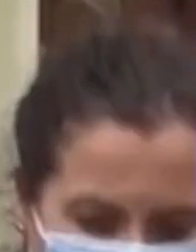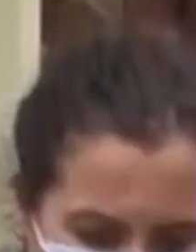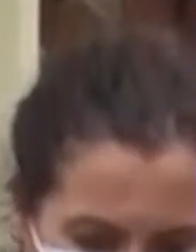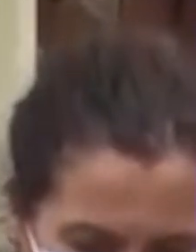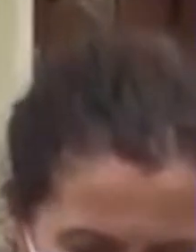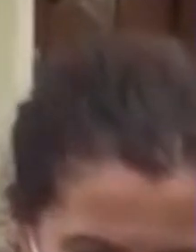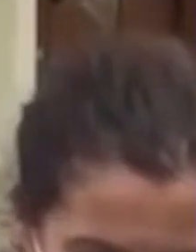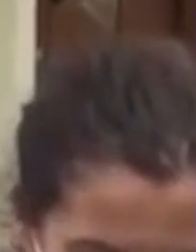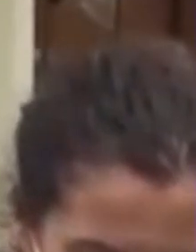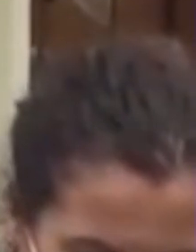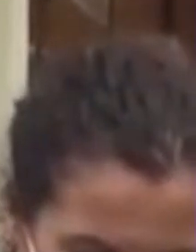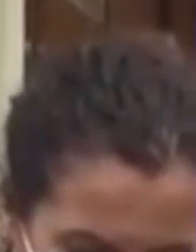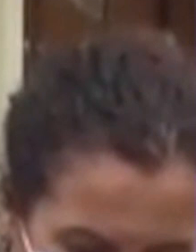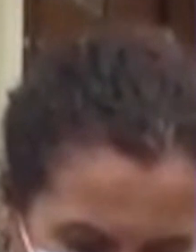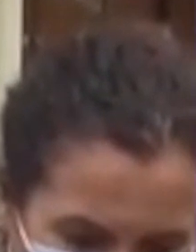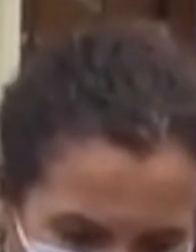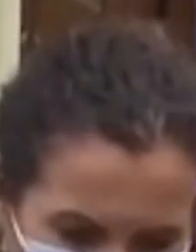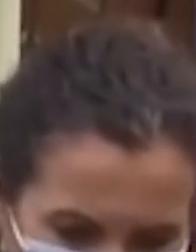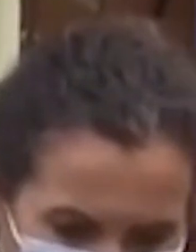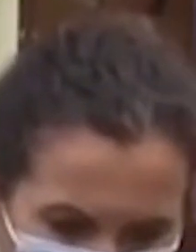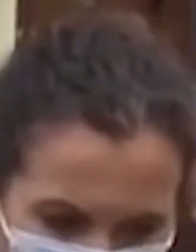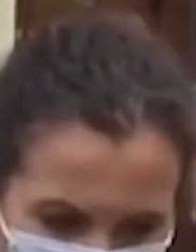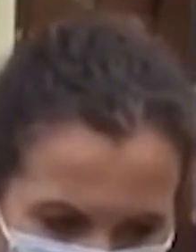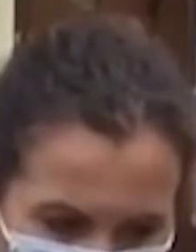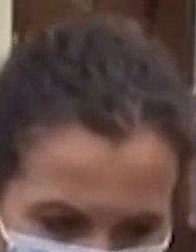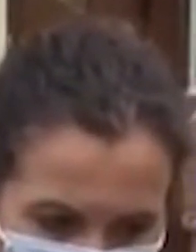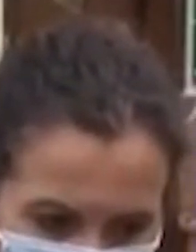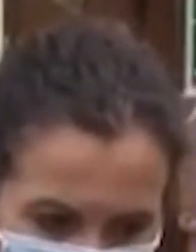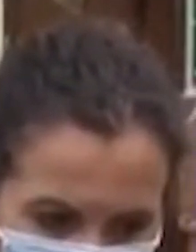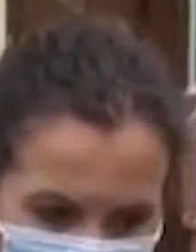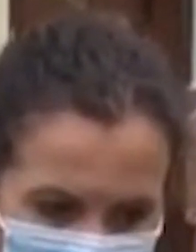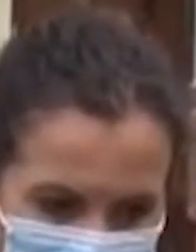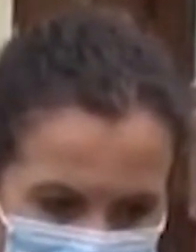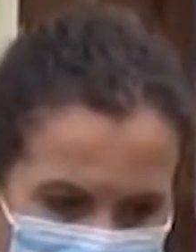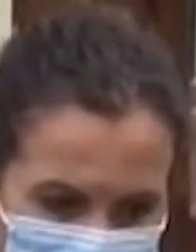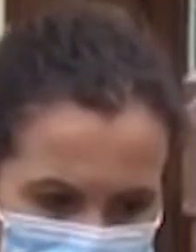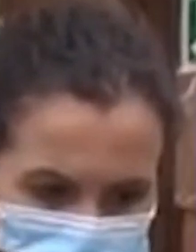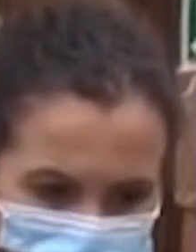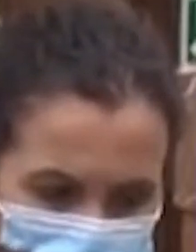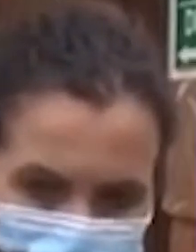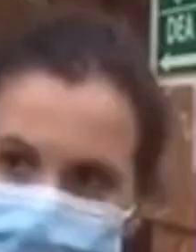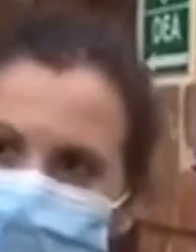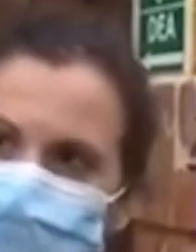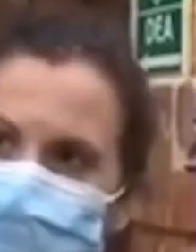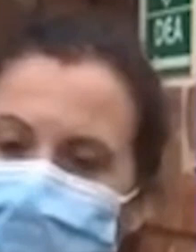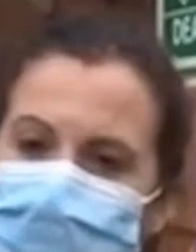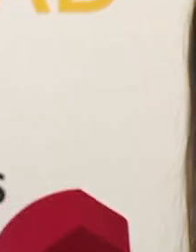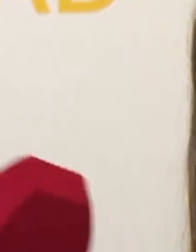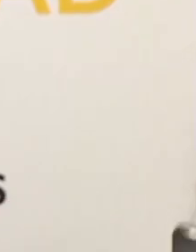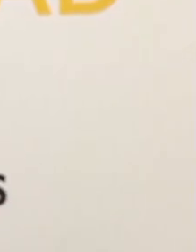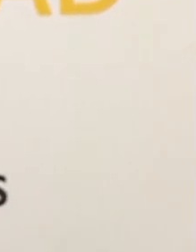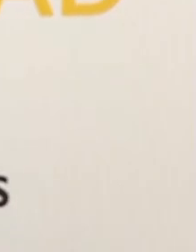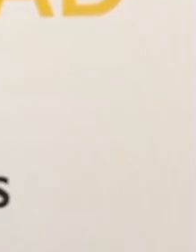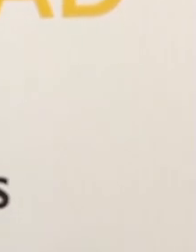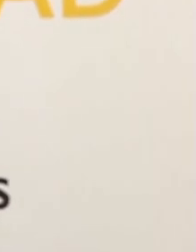es que te digan eso, es que tengas que aguantar que te digan, bueno, es que lo que tienen que hacer los jueces españoles entonces es darle la custodia a la madre. O sea, es que lo que tenemos que